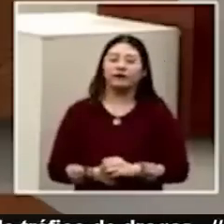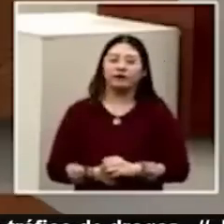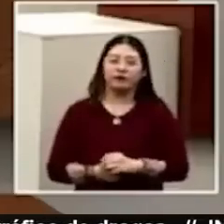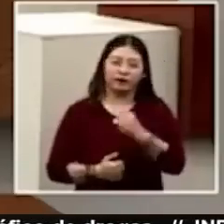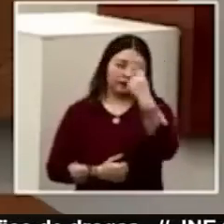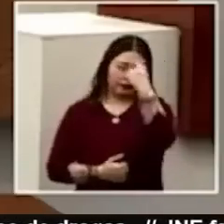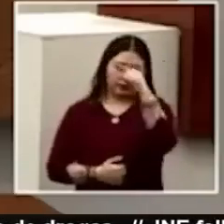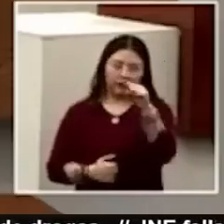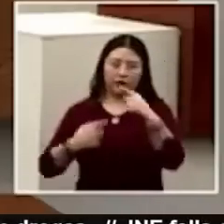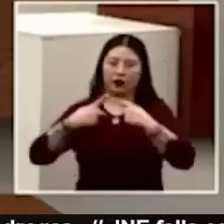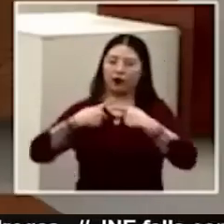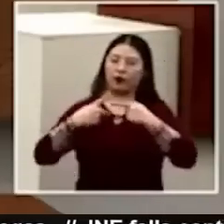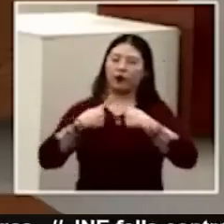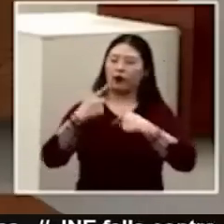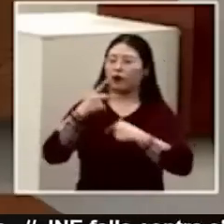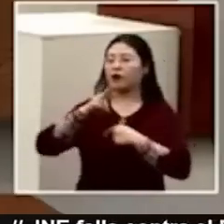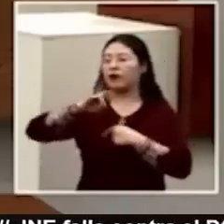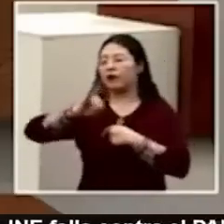entregando incluso